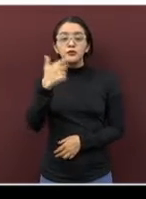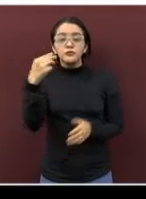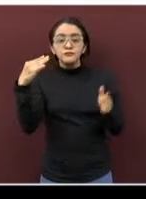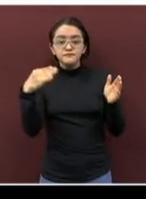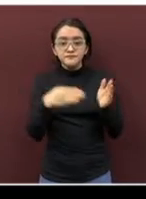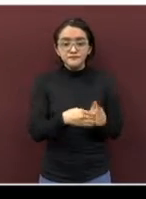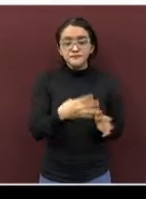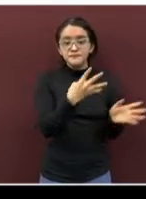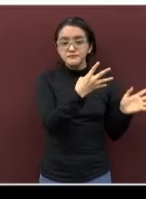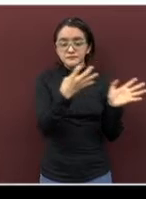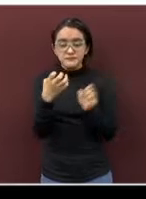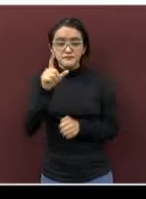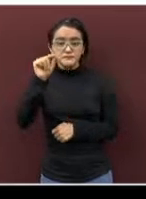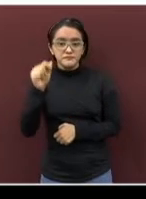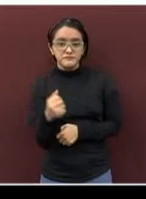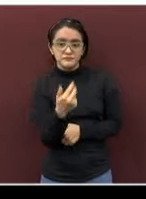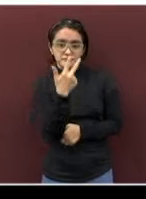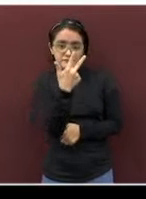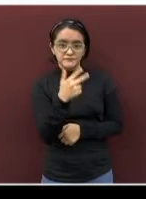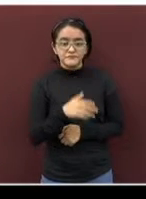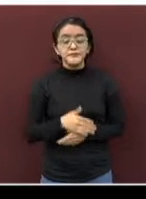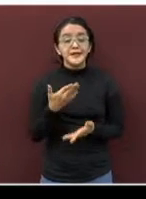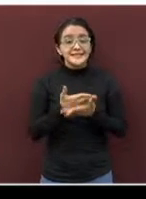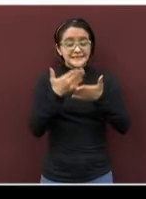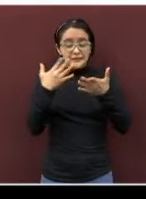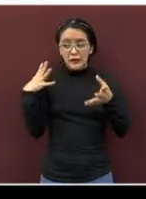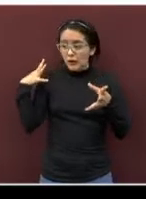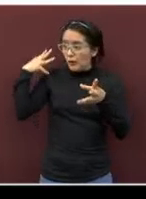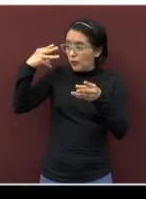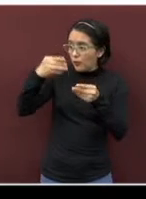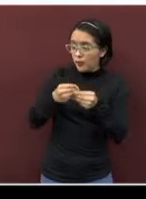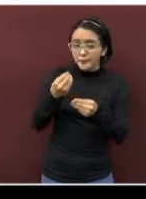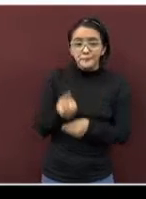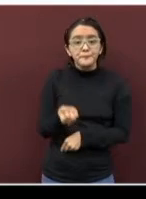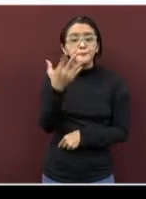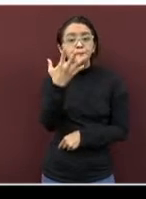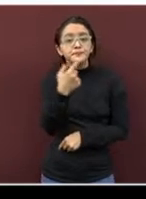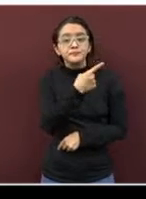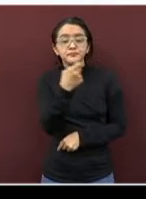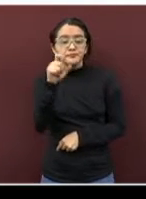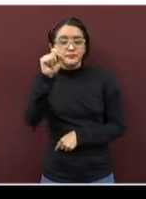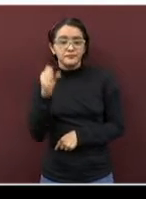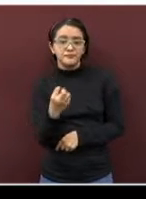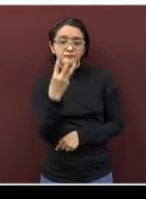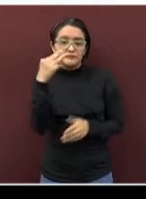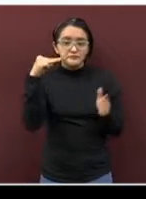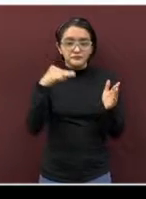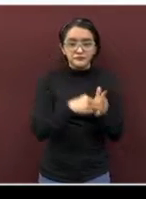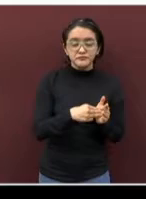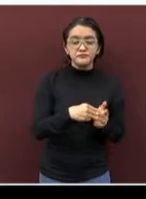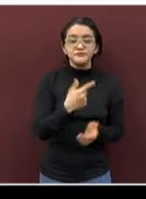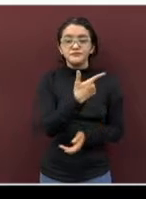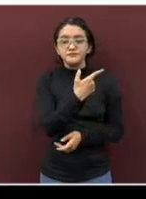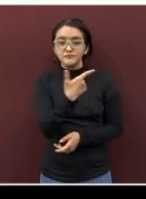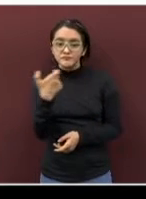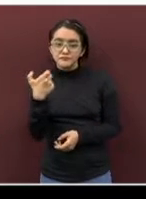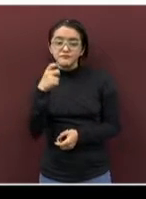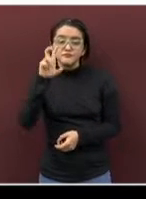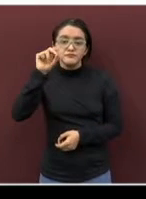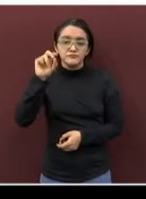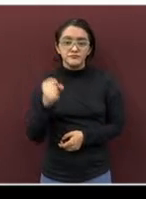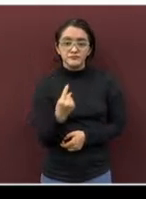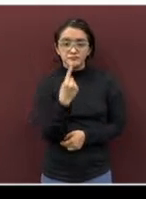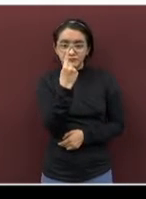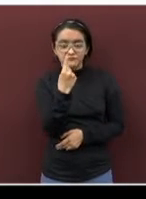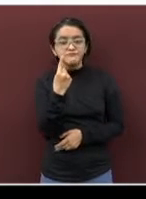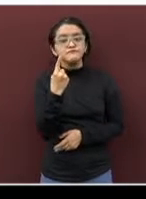1978 y ahora se acumulan 123 mil 731 los pacientes